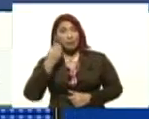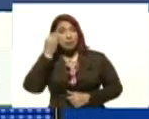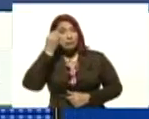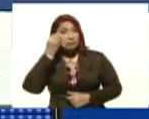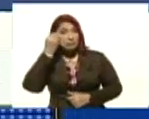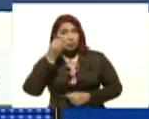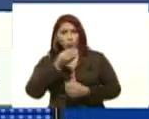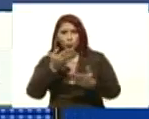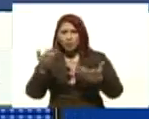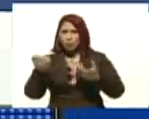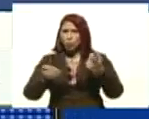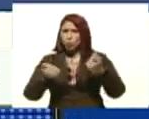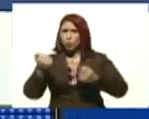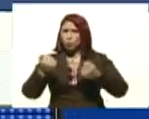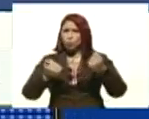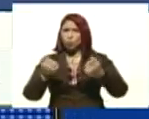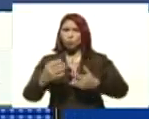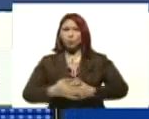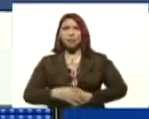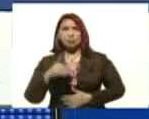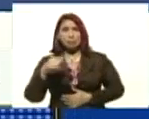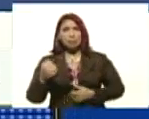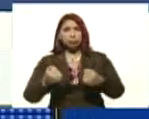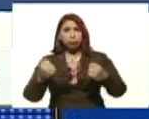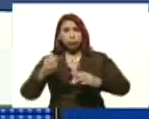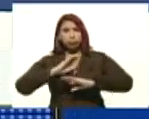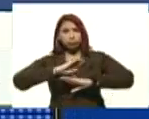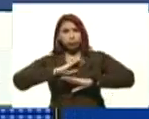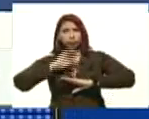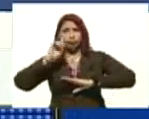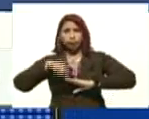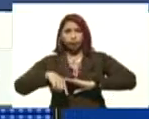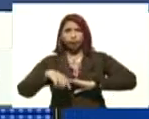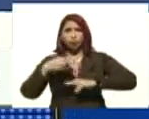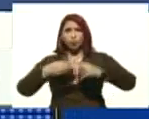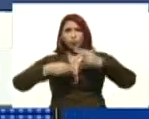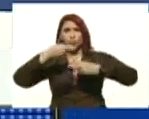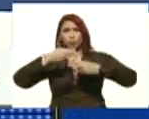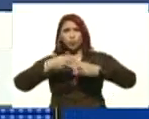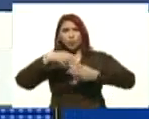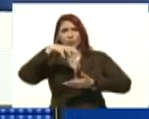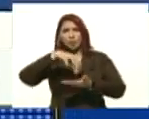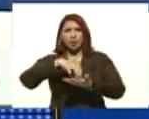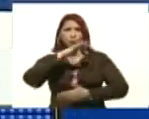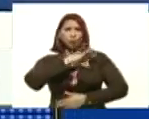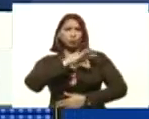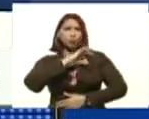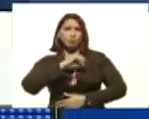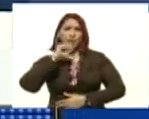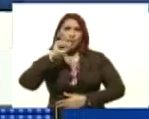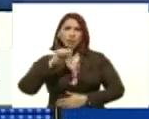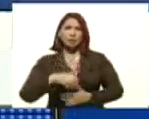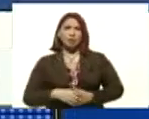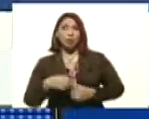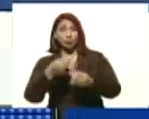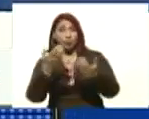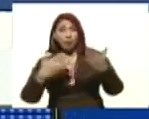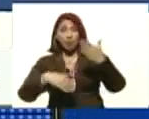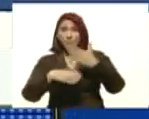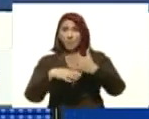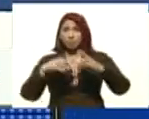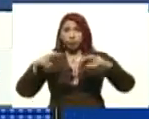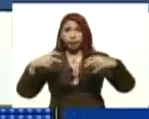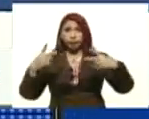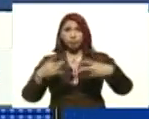son conductores y conductoras de la construcción del Estado socialista. Ustedes van en la